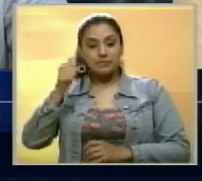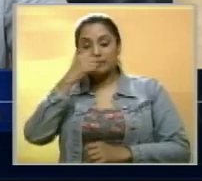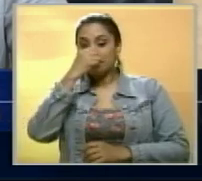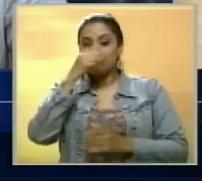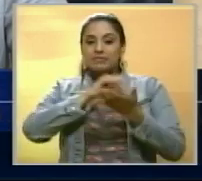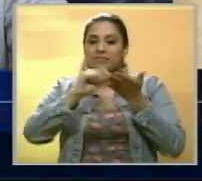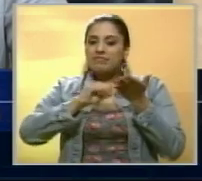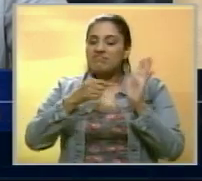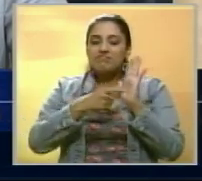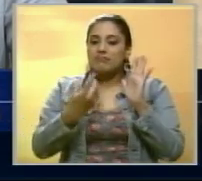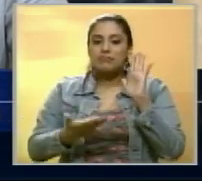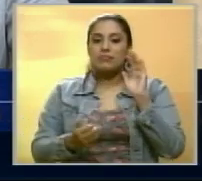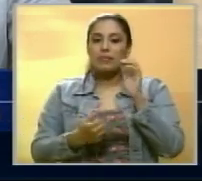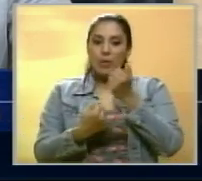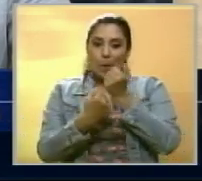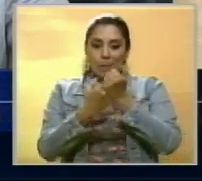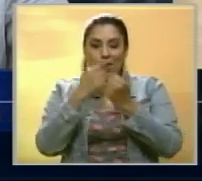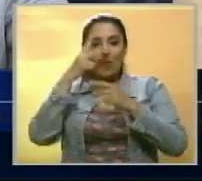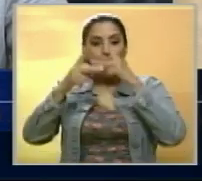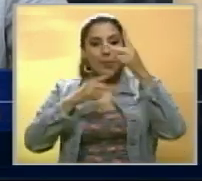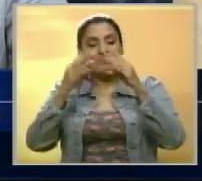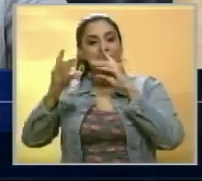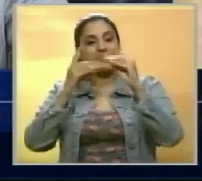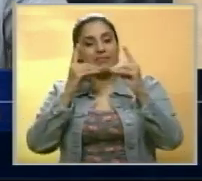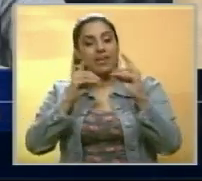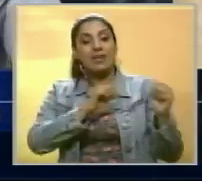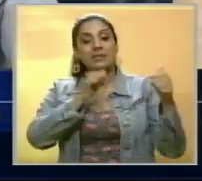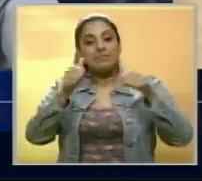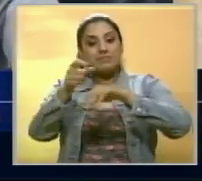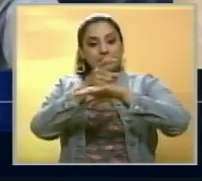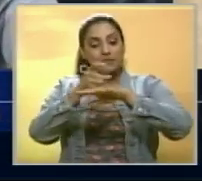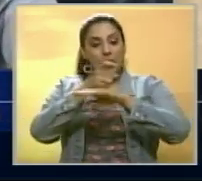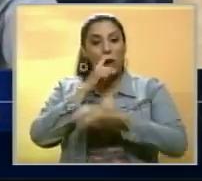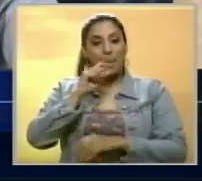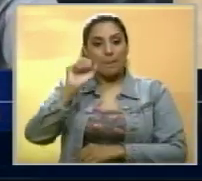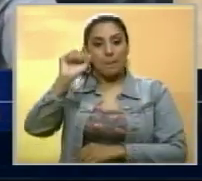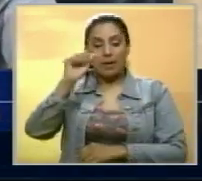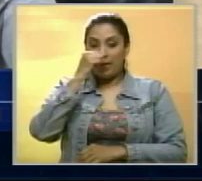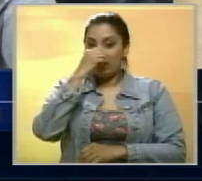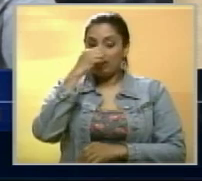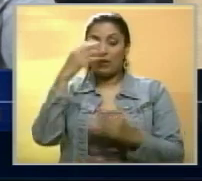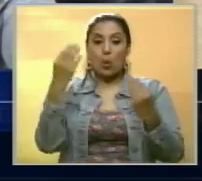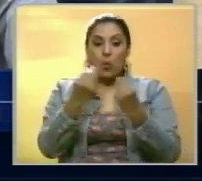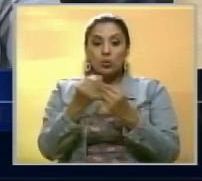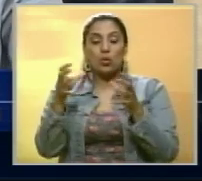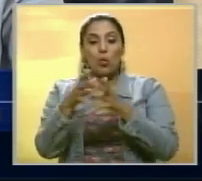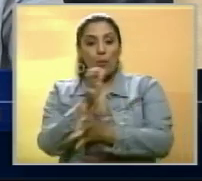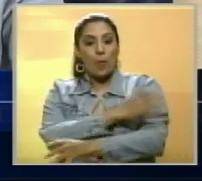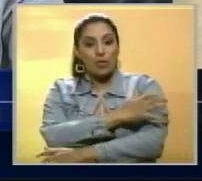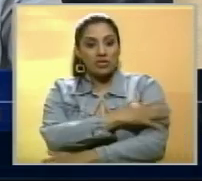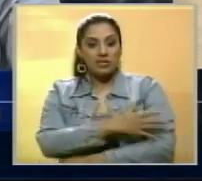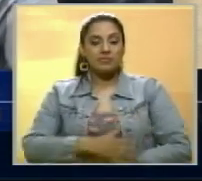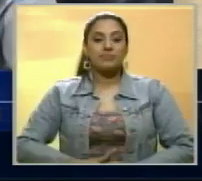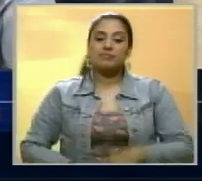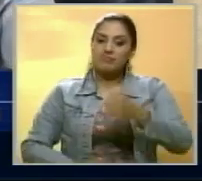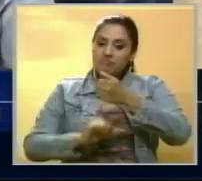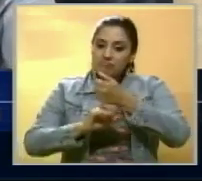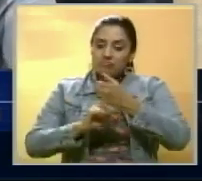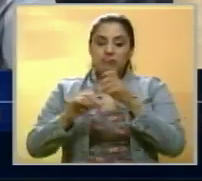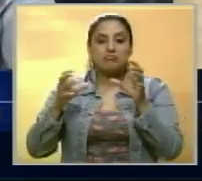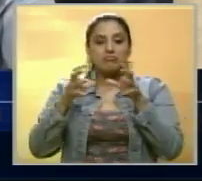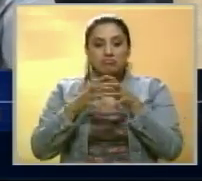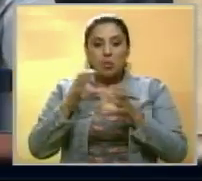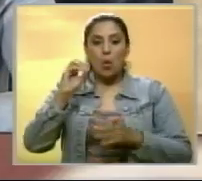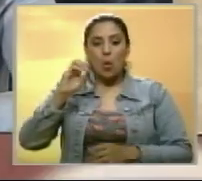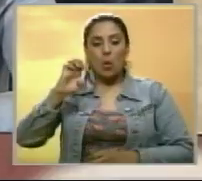una declaración de apoyo al proceso de diálogo que pretende iniciar el gobierno de Nicolás Maduro con sus opositores, respaldado por la Unión